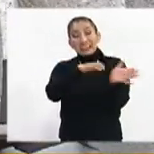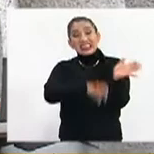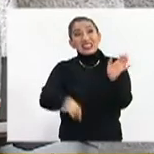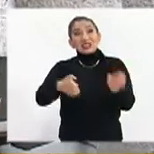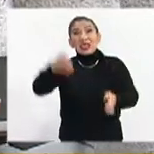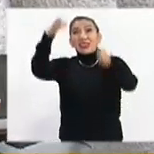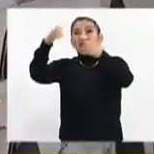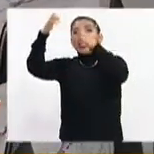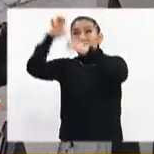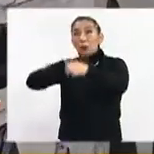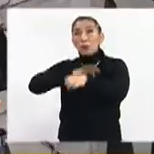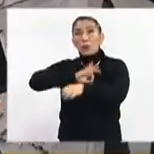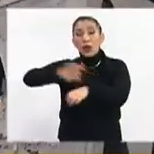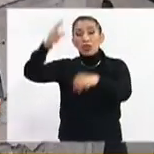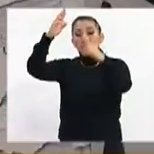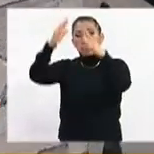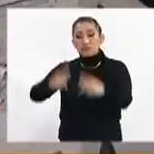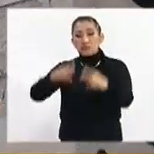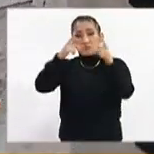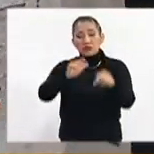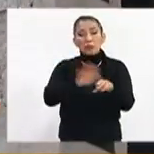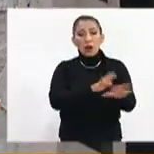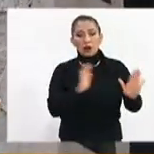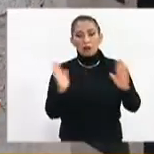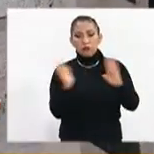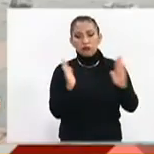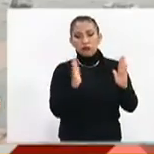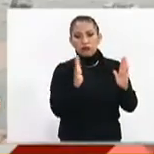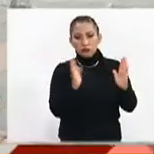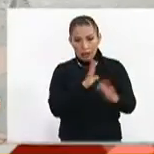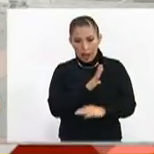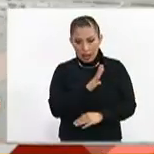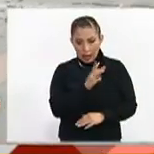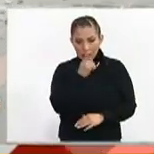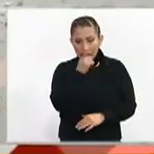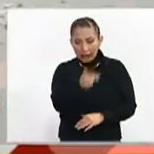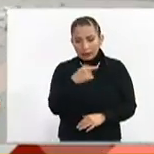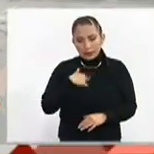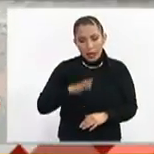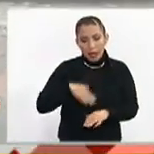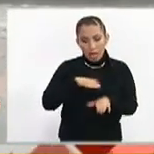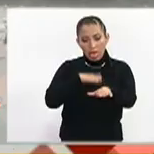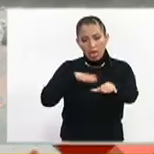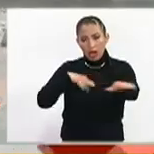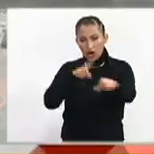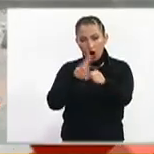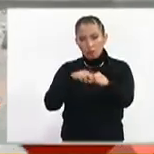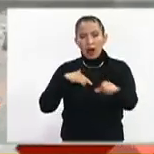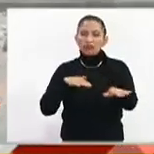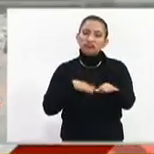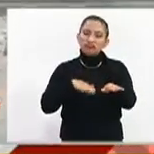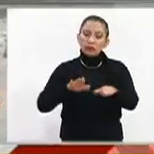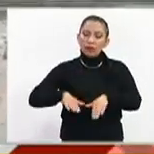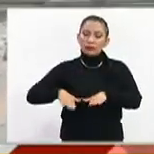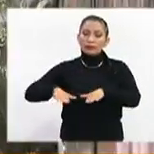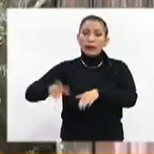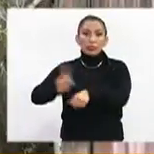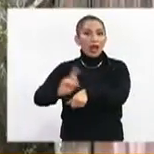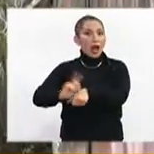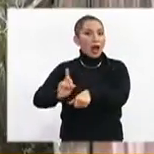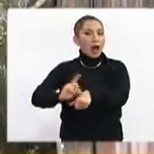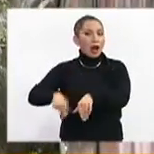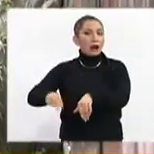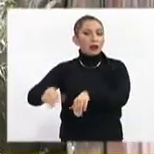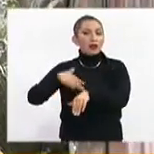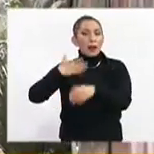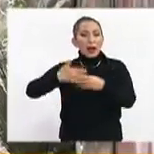1.500 edificios en riesgo de colapso por las vibraciones. Aseguró que tan solo el tráfico normal de la ciudad genera vibraciones todo el día,